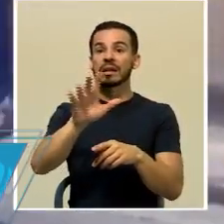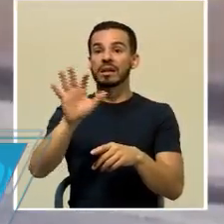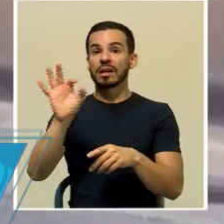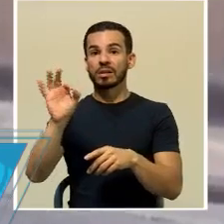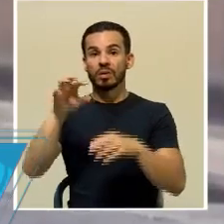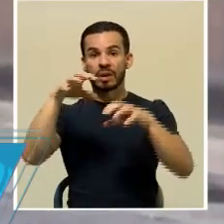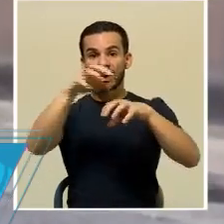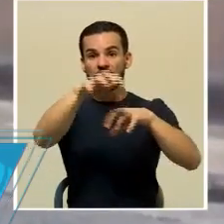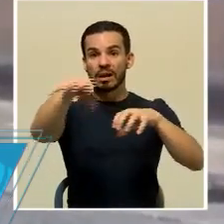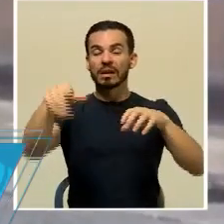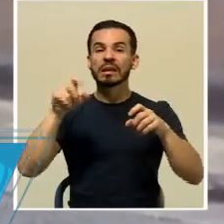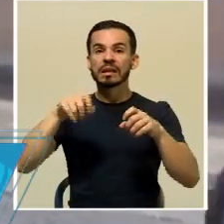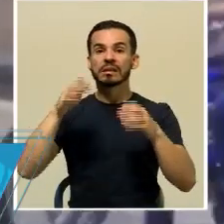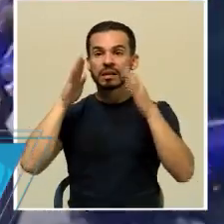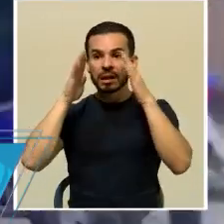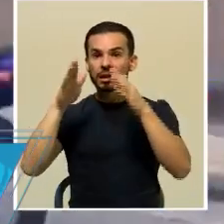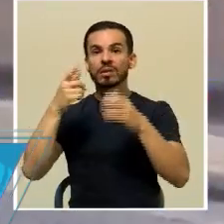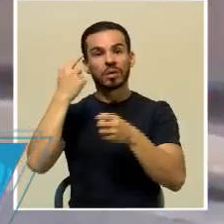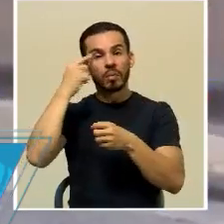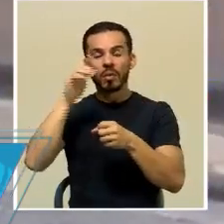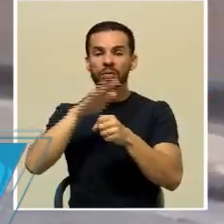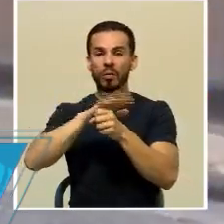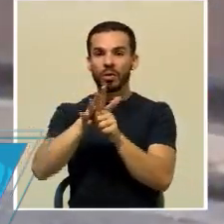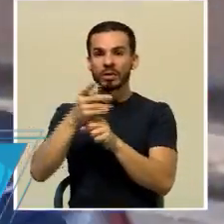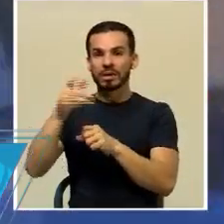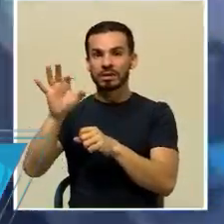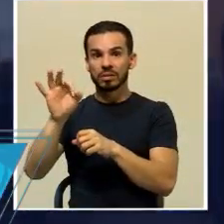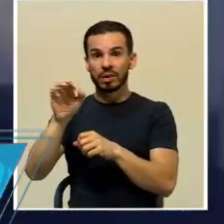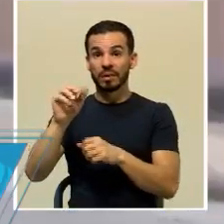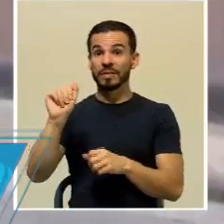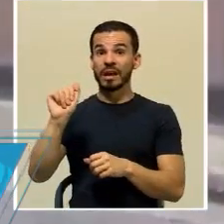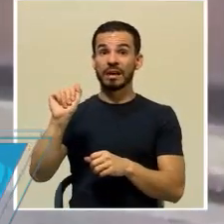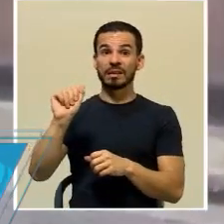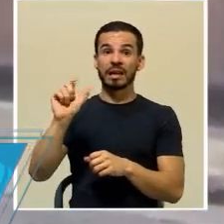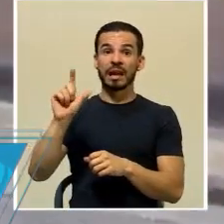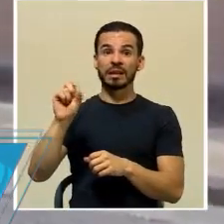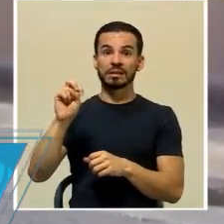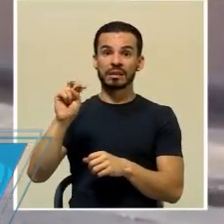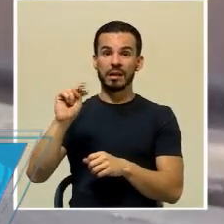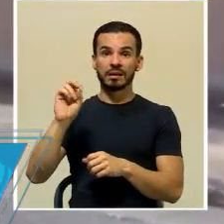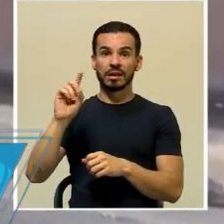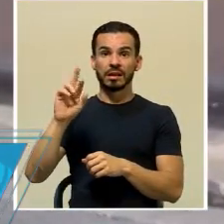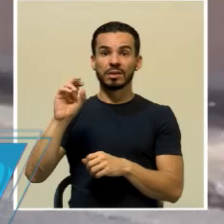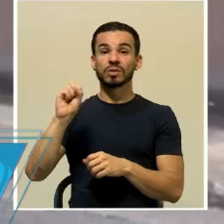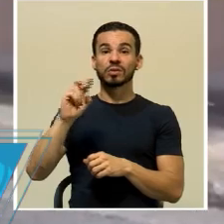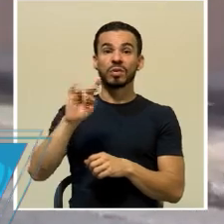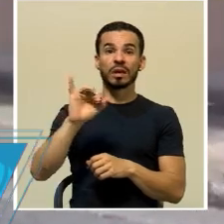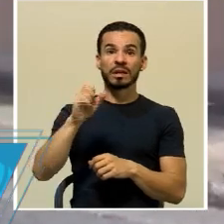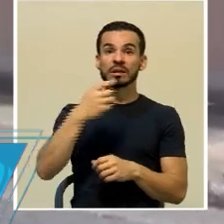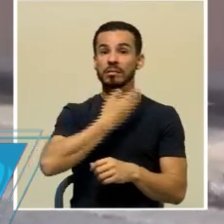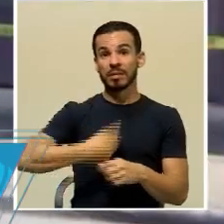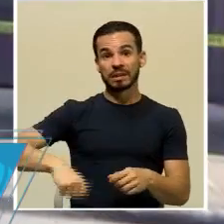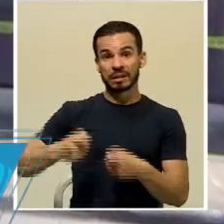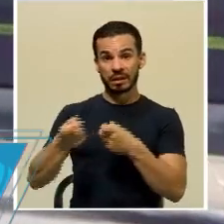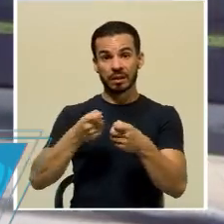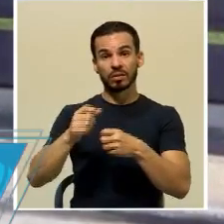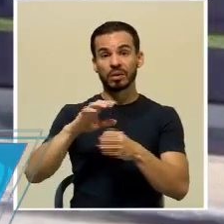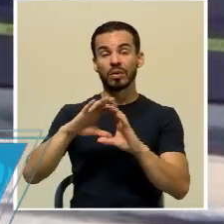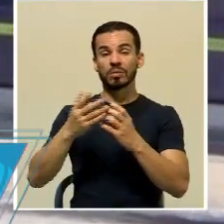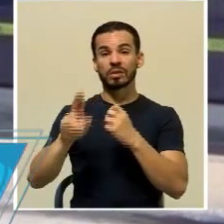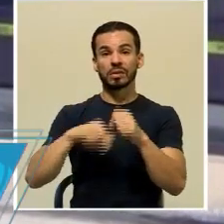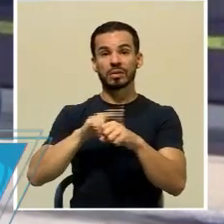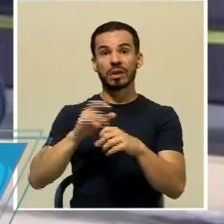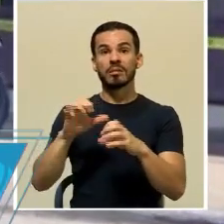cantones que requieren atención por la pandemia del COVID-19. Alexander Solís, presidente ejecutivo de la Comisión Nacional de Emergencias, aclaró que es